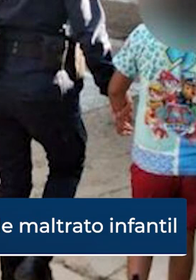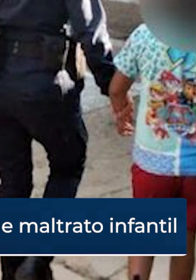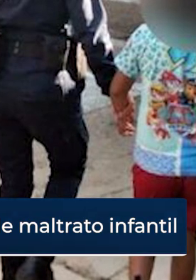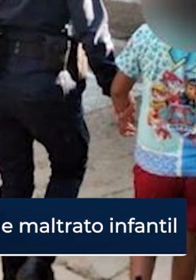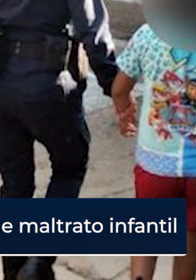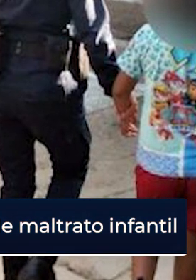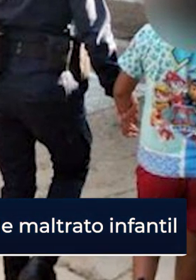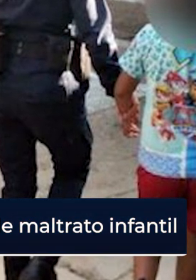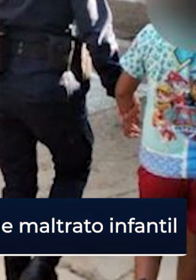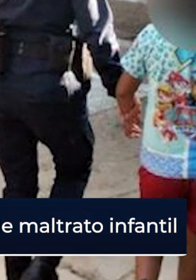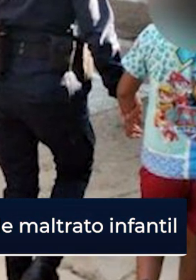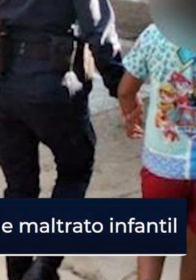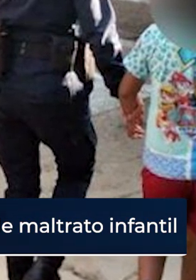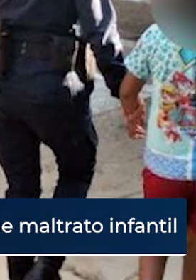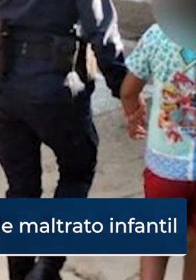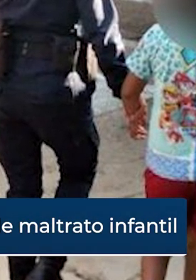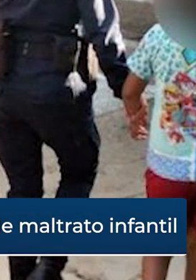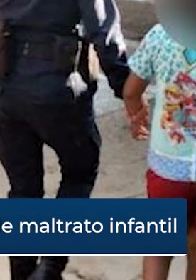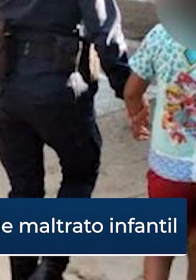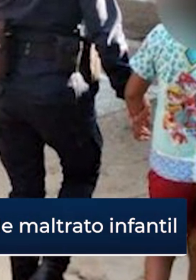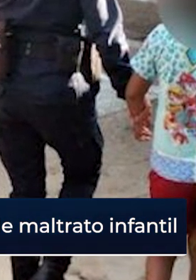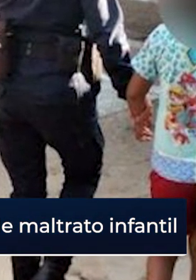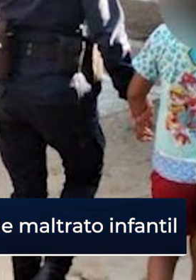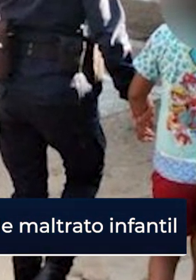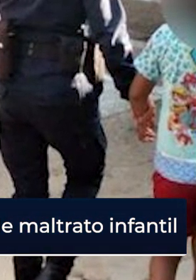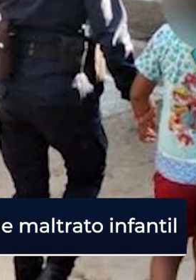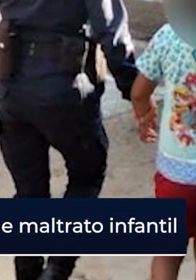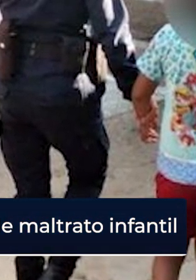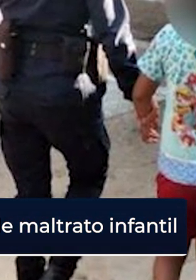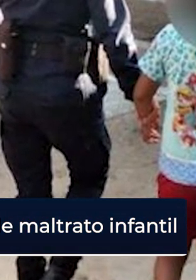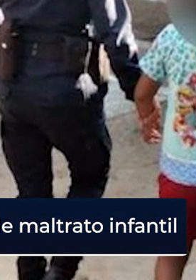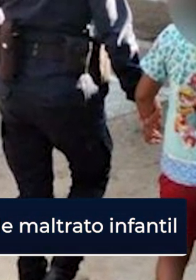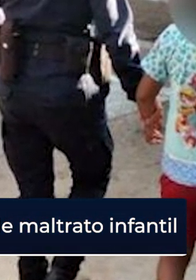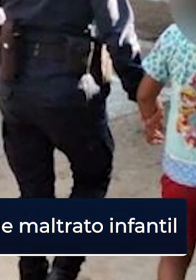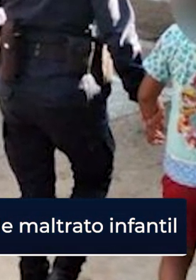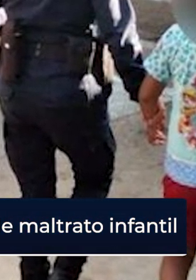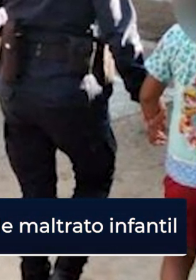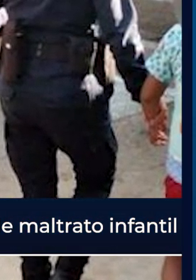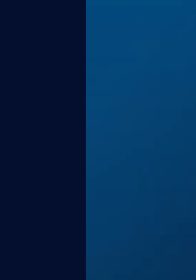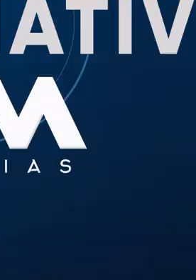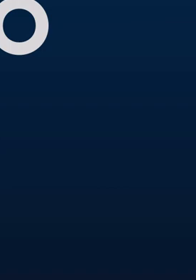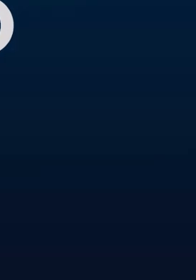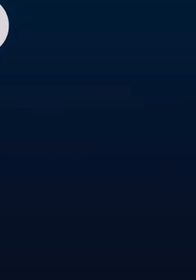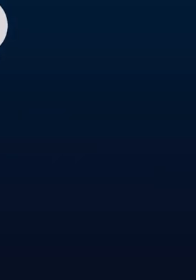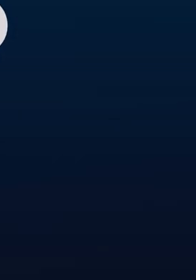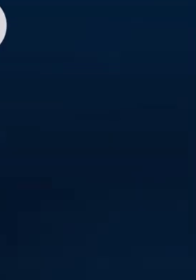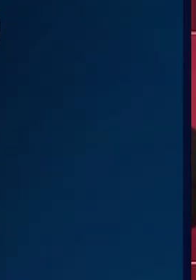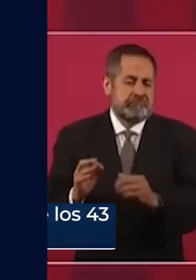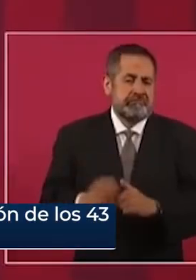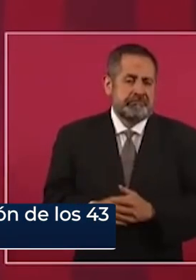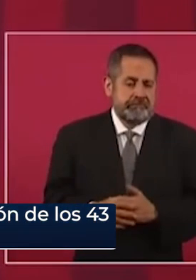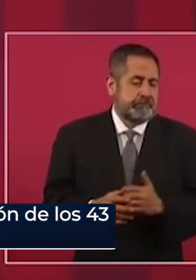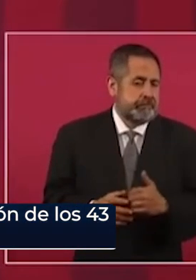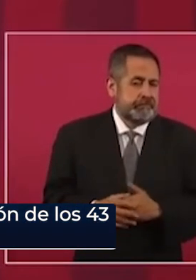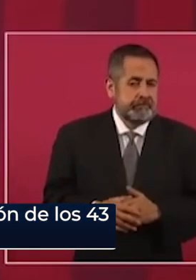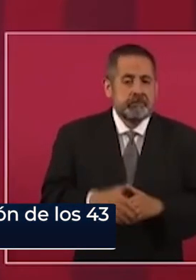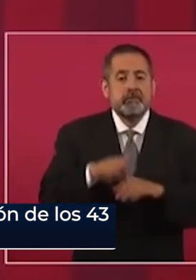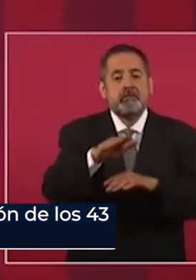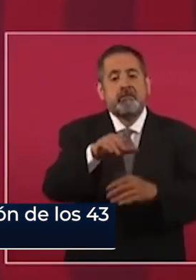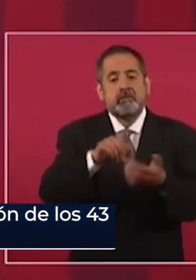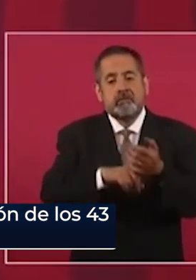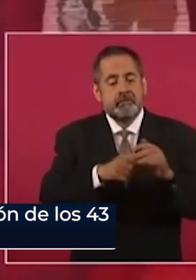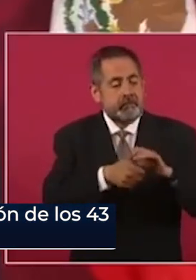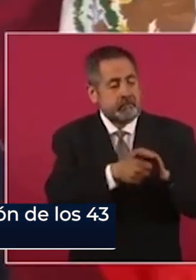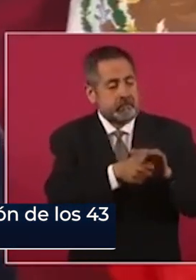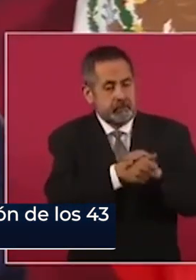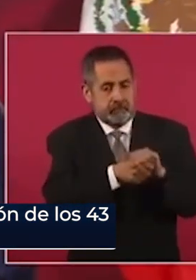Abasto. Luego de ser aseguradas, las pequeñas de 10, 8 y 1 año fueron trasladadas a un albergue. Este año será